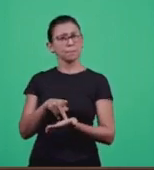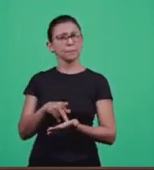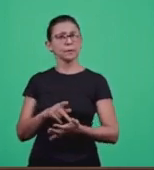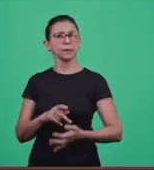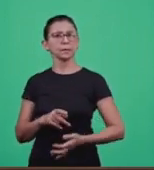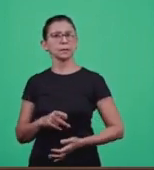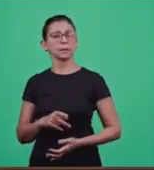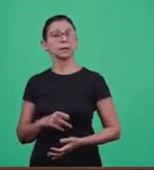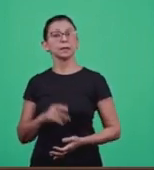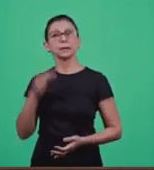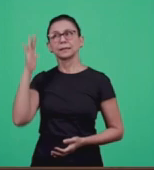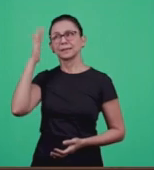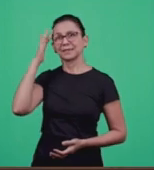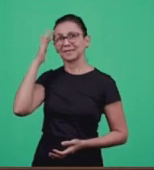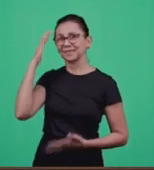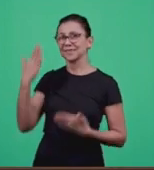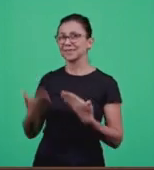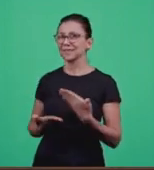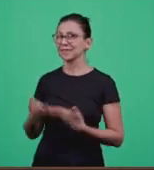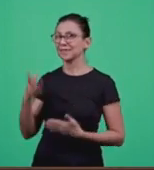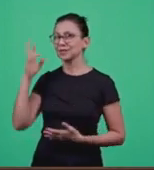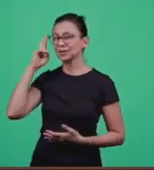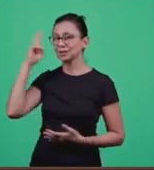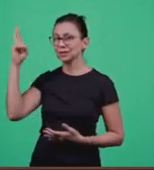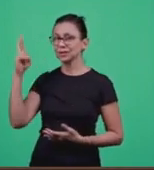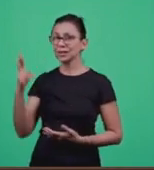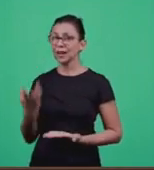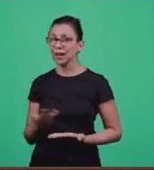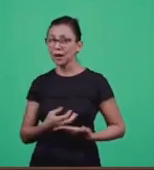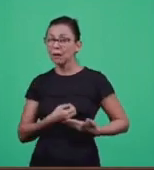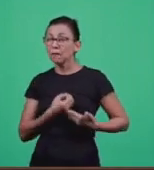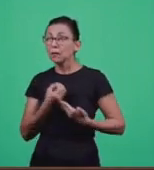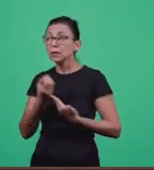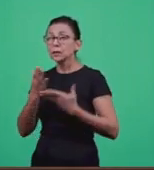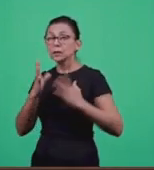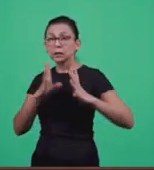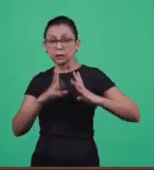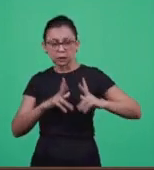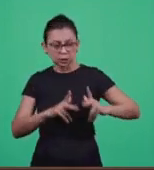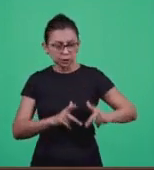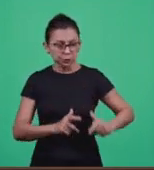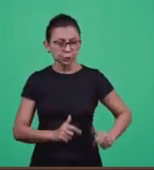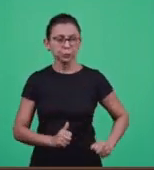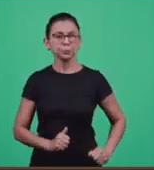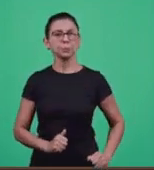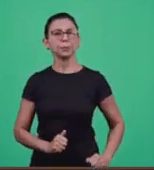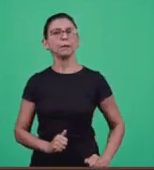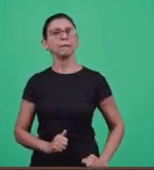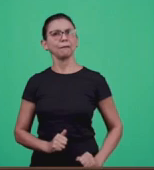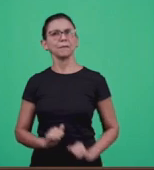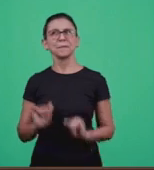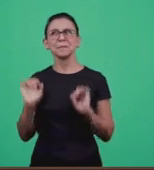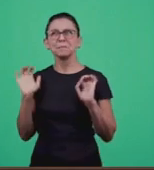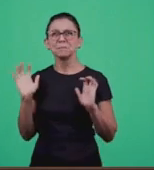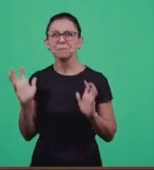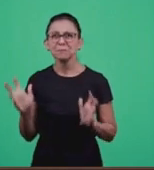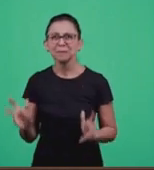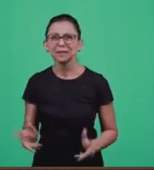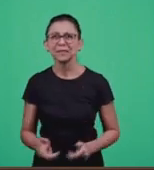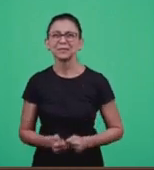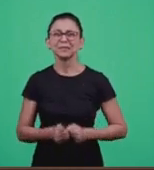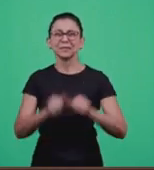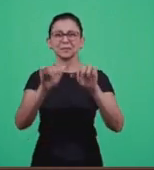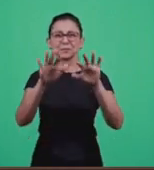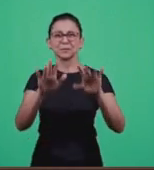Necesitamos tener a Jesús como nuestro amigo verdadero. Necesitamos entender que un siervo del Señor tiene que estar con su vida delante